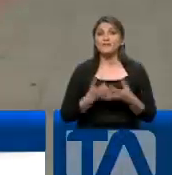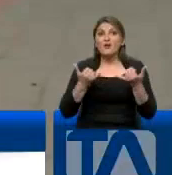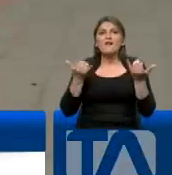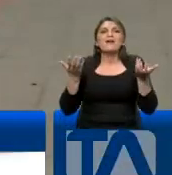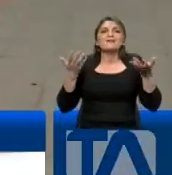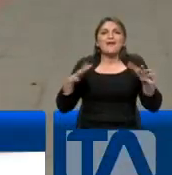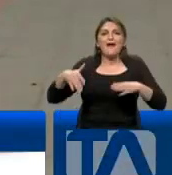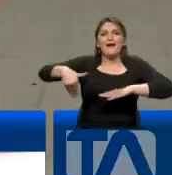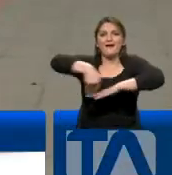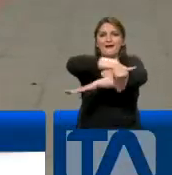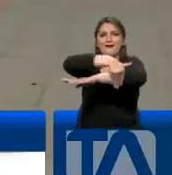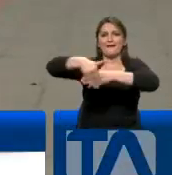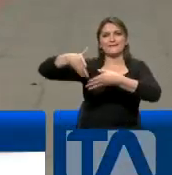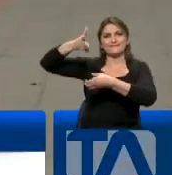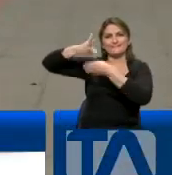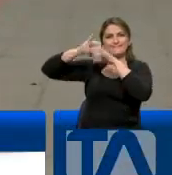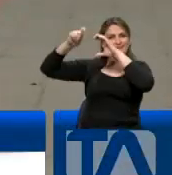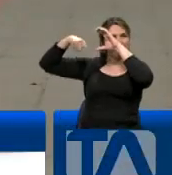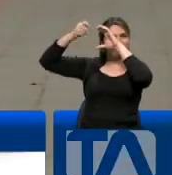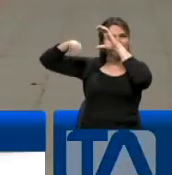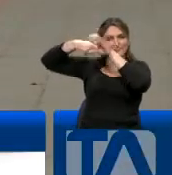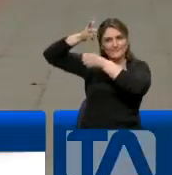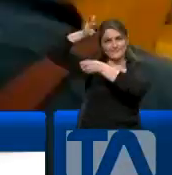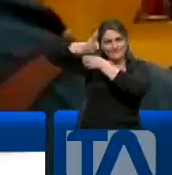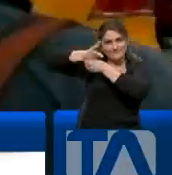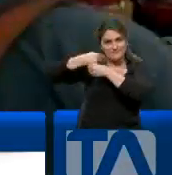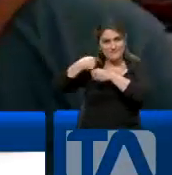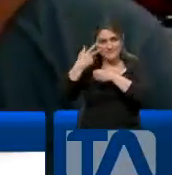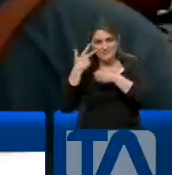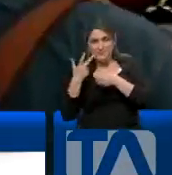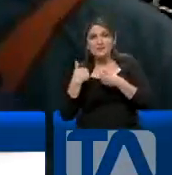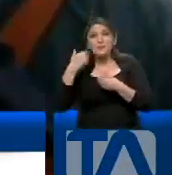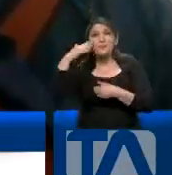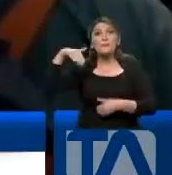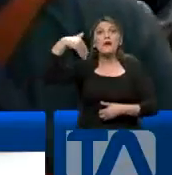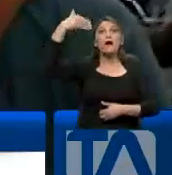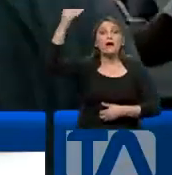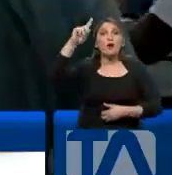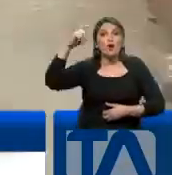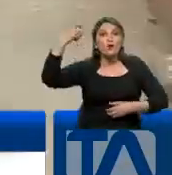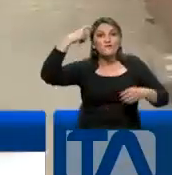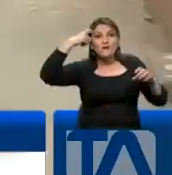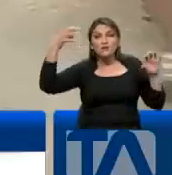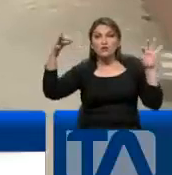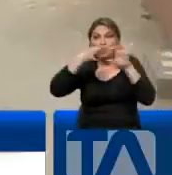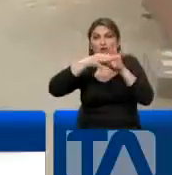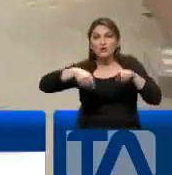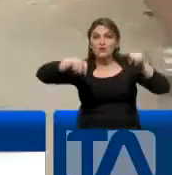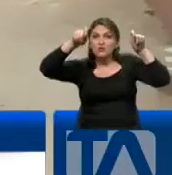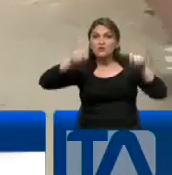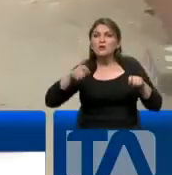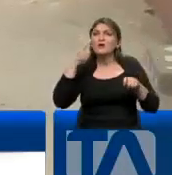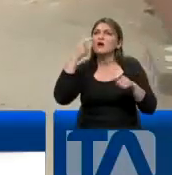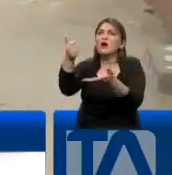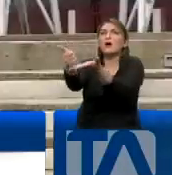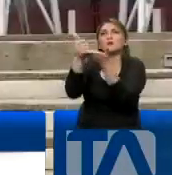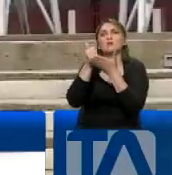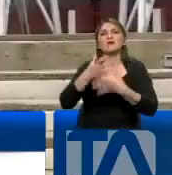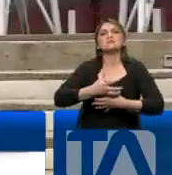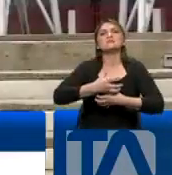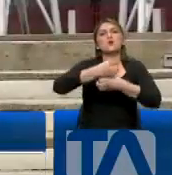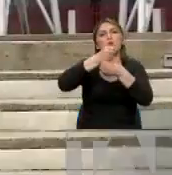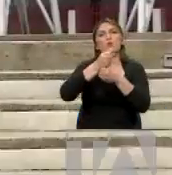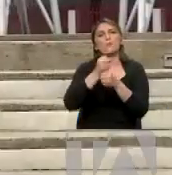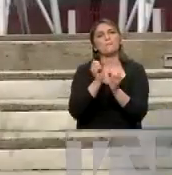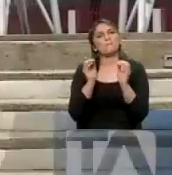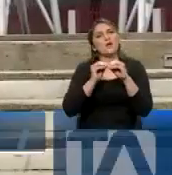de videovigilancia en sectores vulnerables y que en los próximos días se firmará un convenio con el gobierno para mejorar la seguridad en la ciudad. Puerto